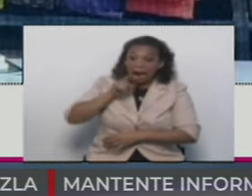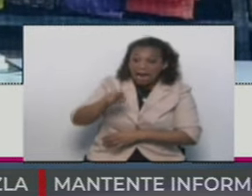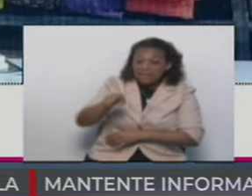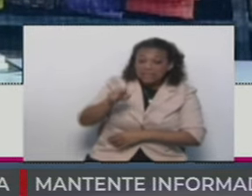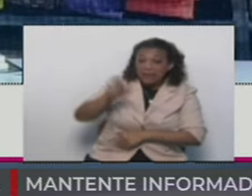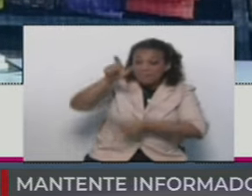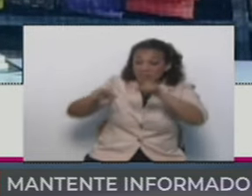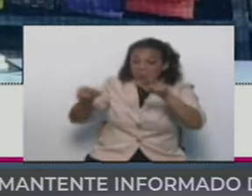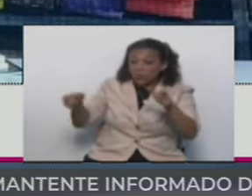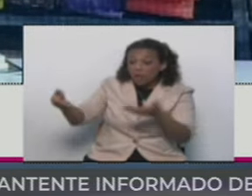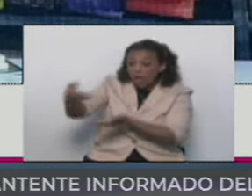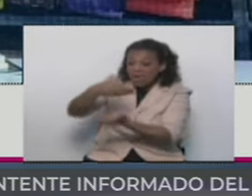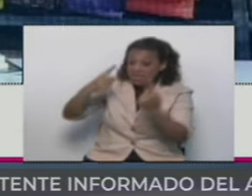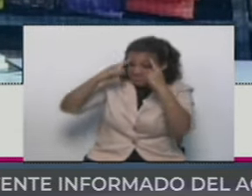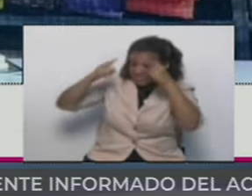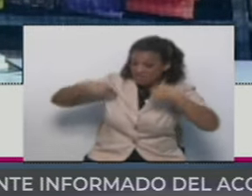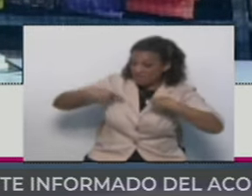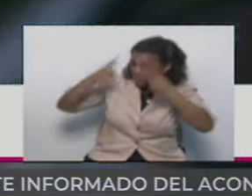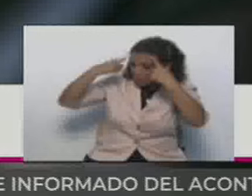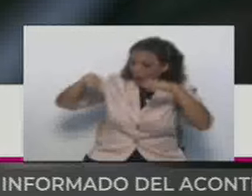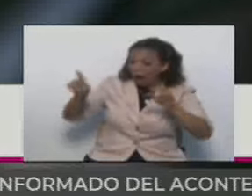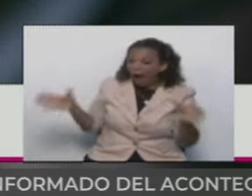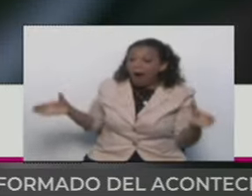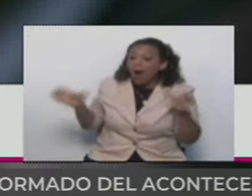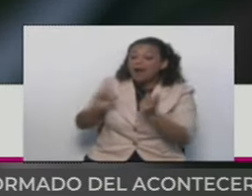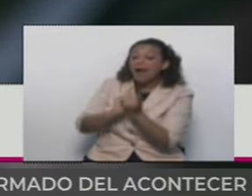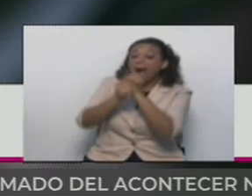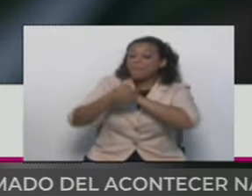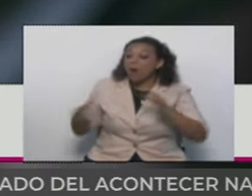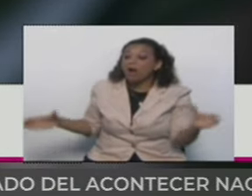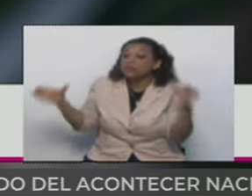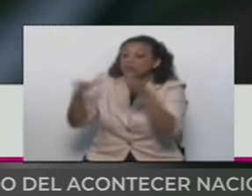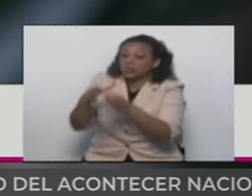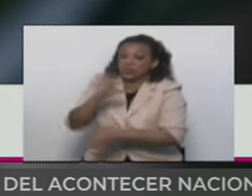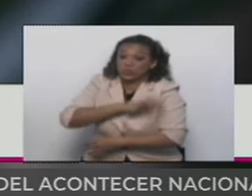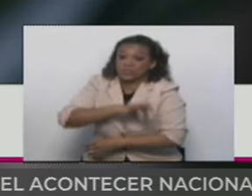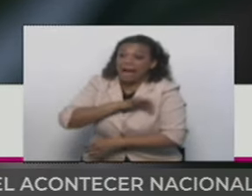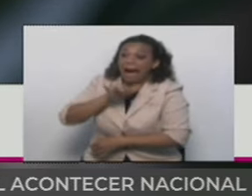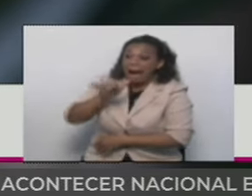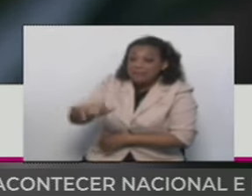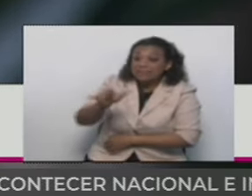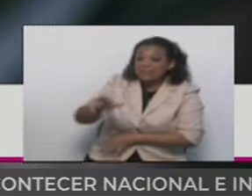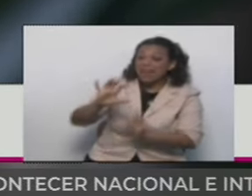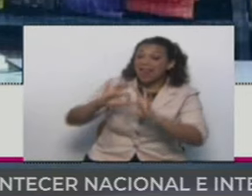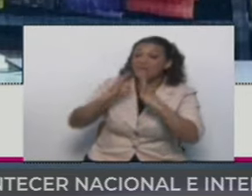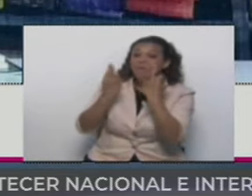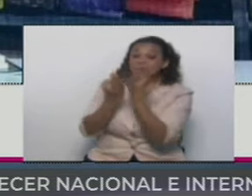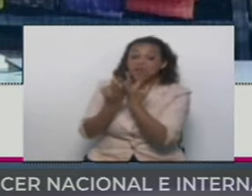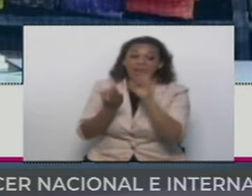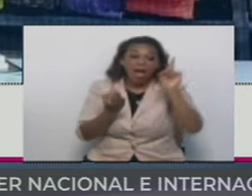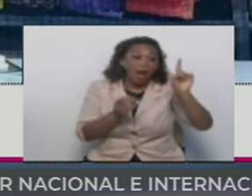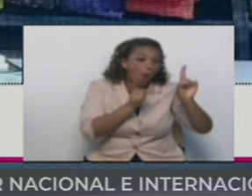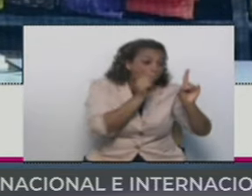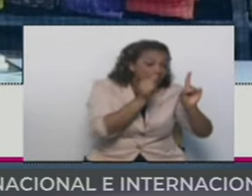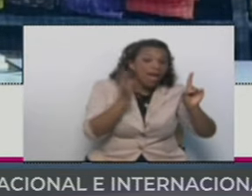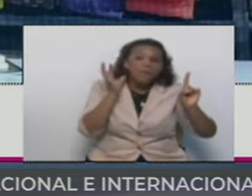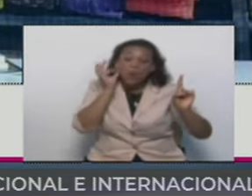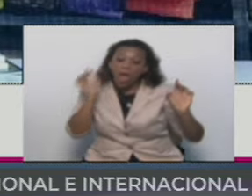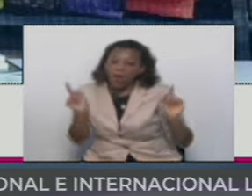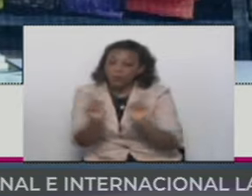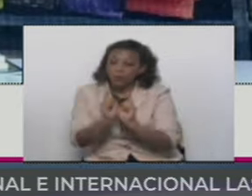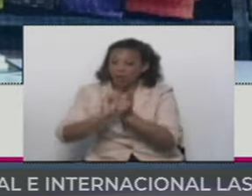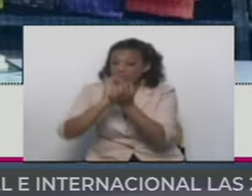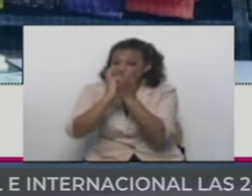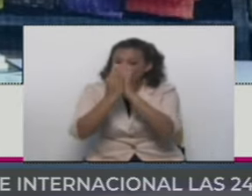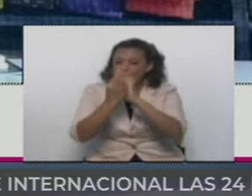ser individual que somos se convirtió en ser social, fue la familia, la tribu.